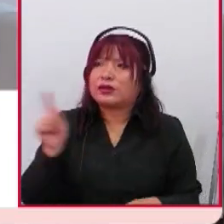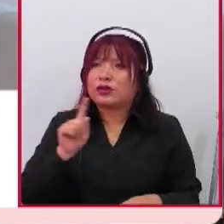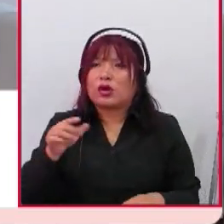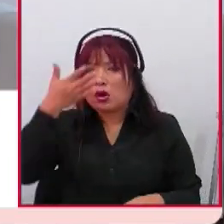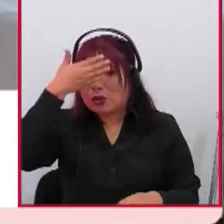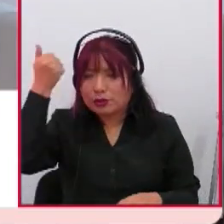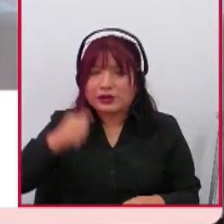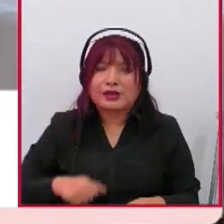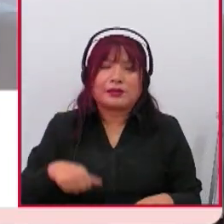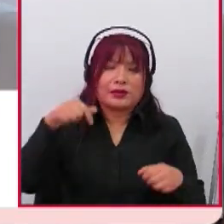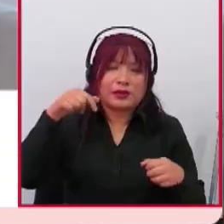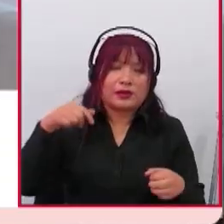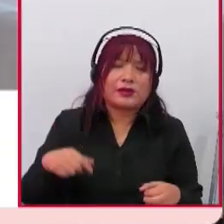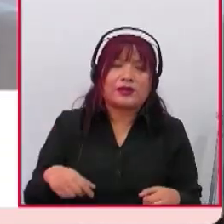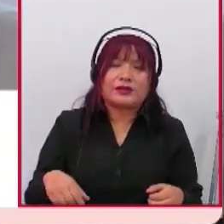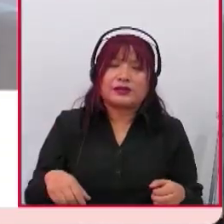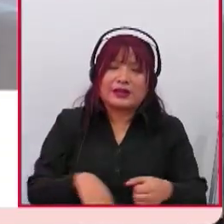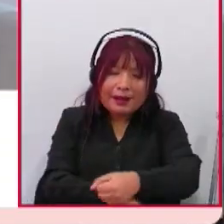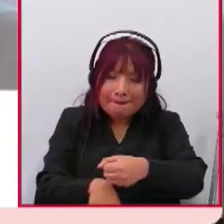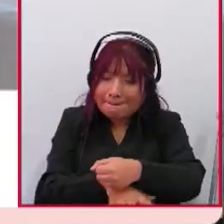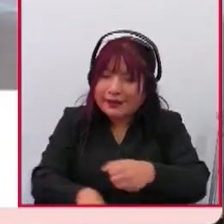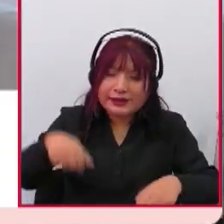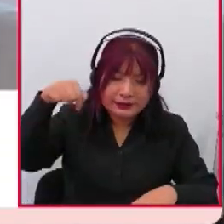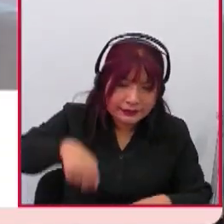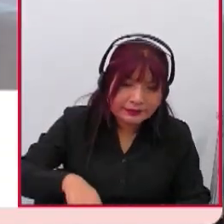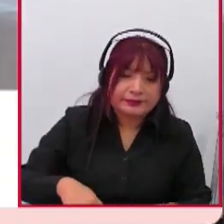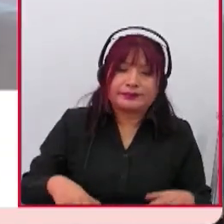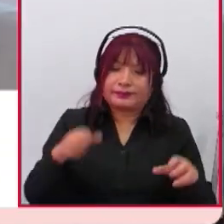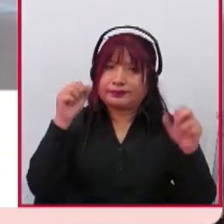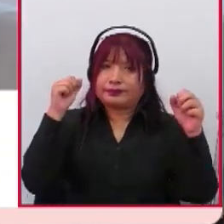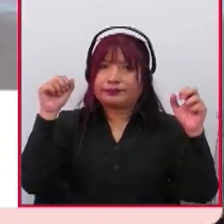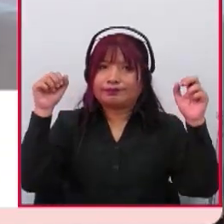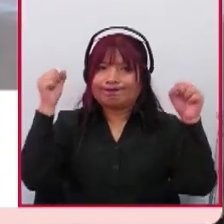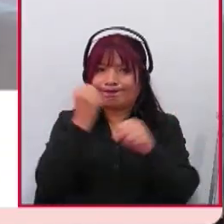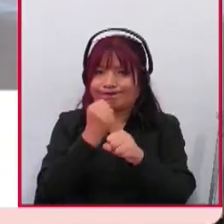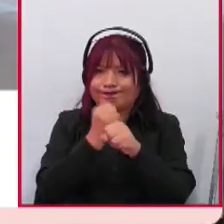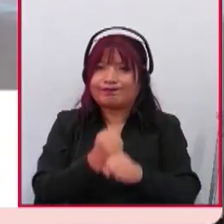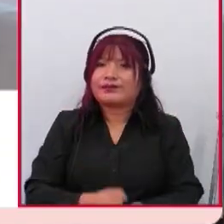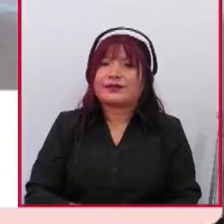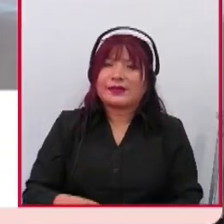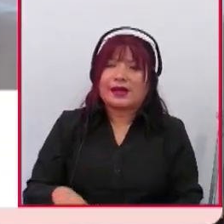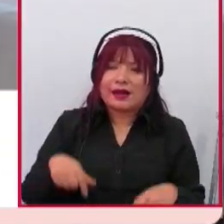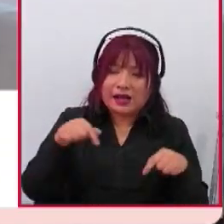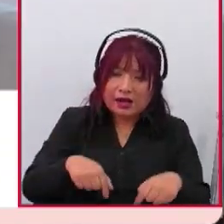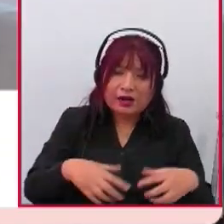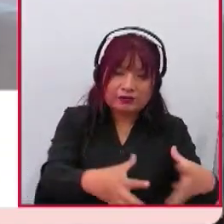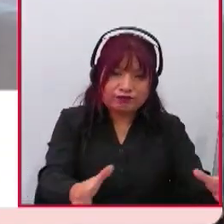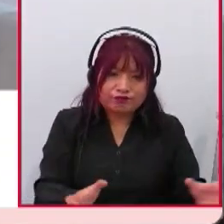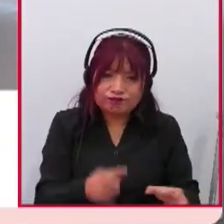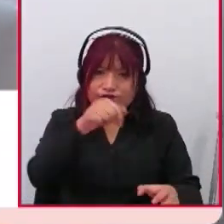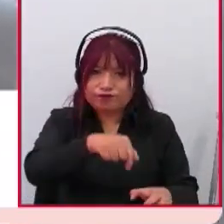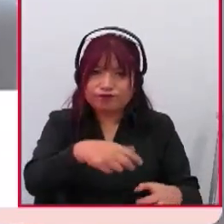el fundamento en lo cual nosotros basamos nuestra puesta en marcha para la planta de molibdeno.